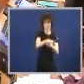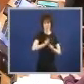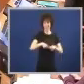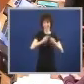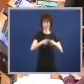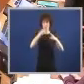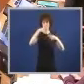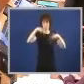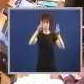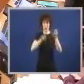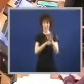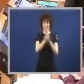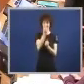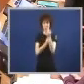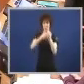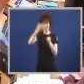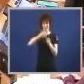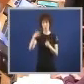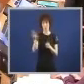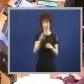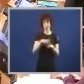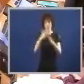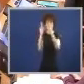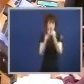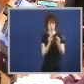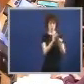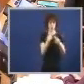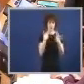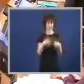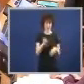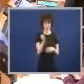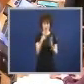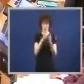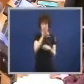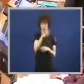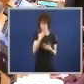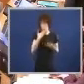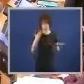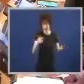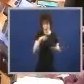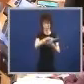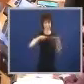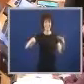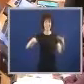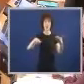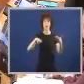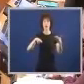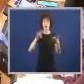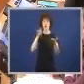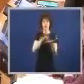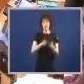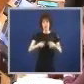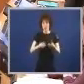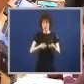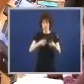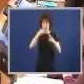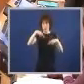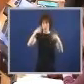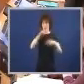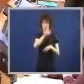crecemento económico, nos servirá tamén para cuantificar o seu propio fracaso. En 2014, por exemplo, en Galicia, o gasto público diminuíuse